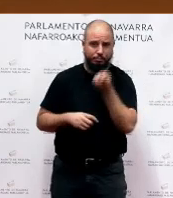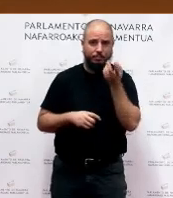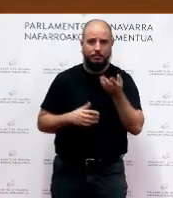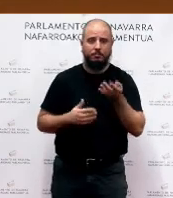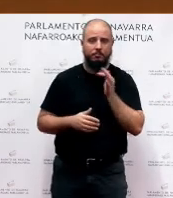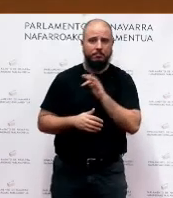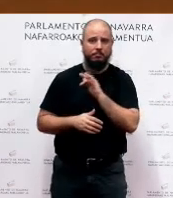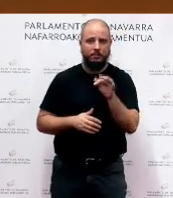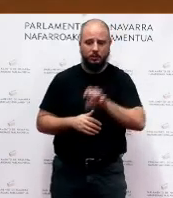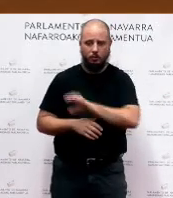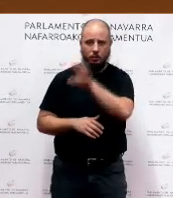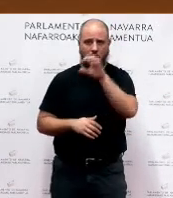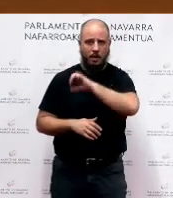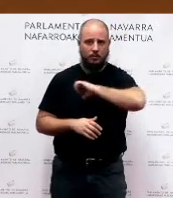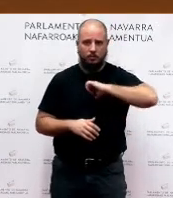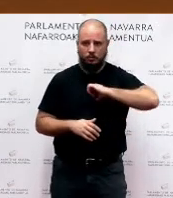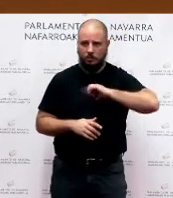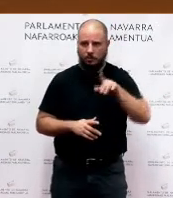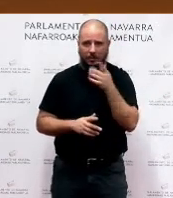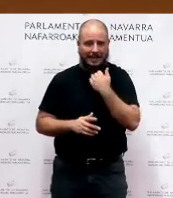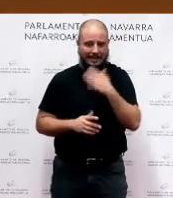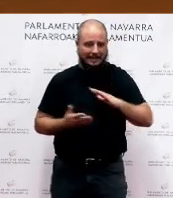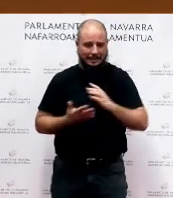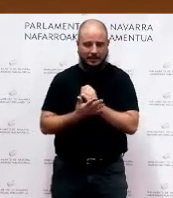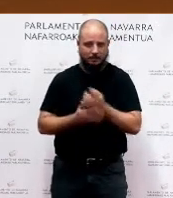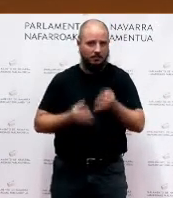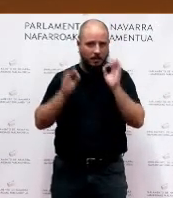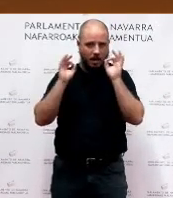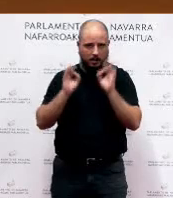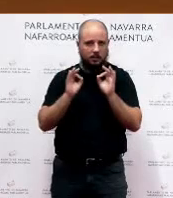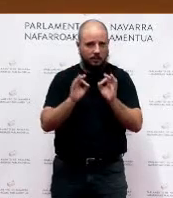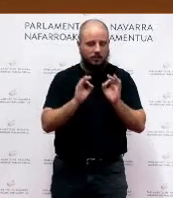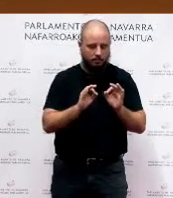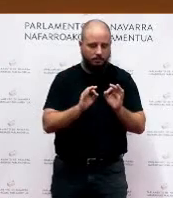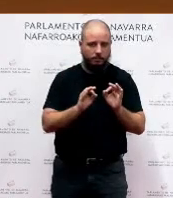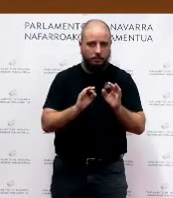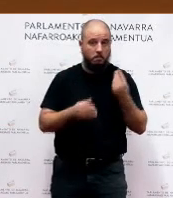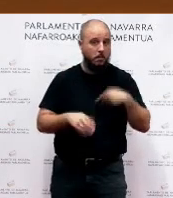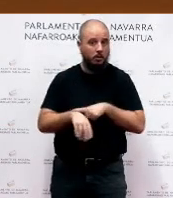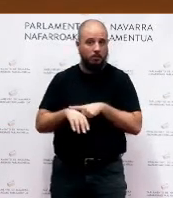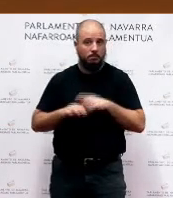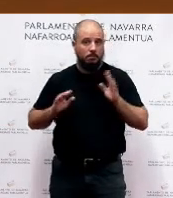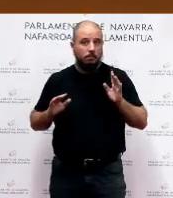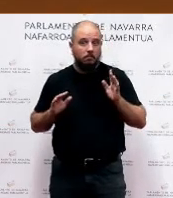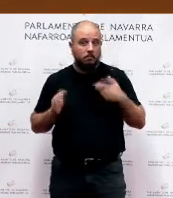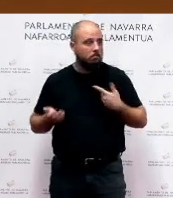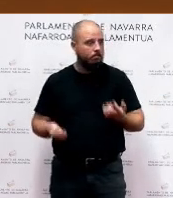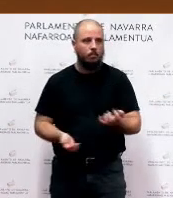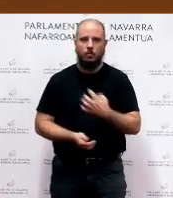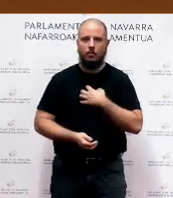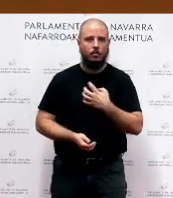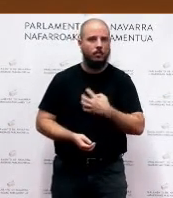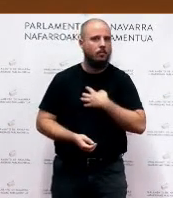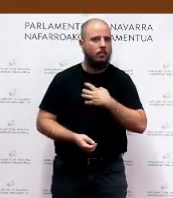las comunidades es un hecho. Pero a su vez, que resulta inadmisible que